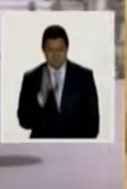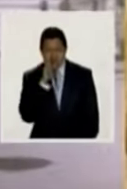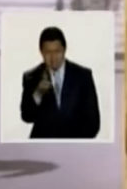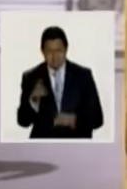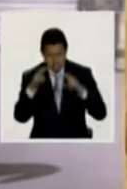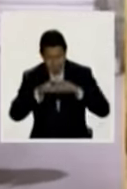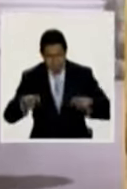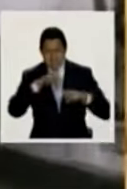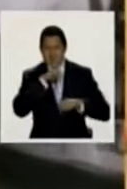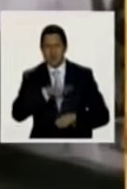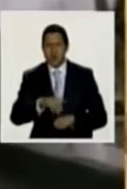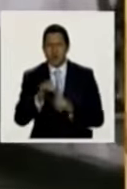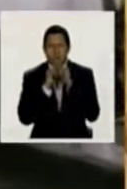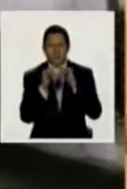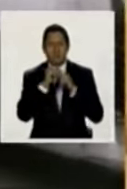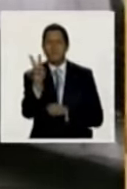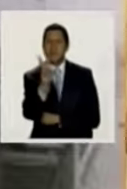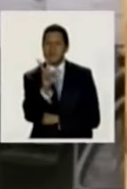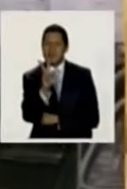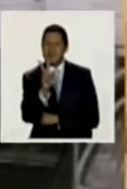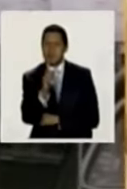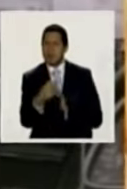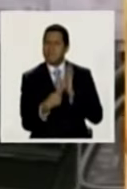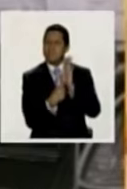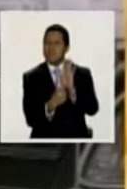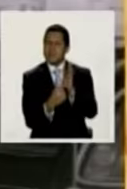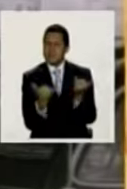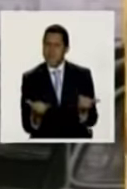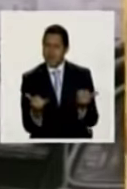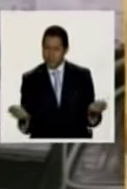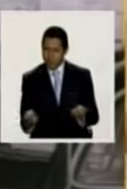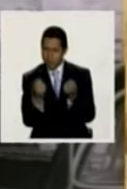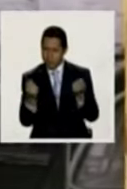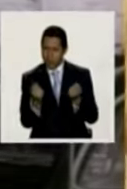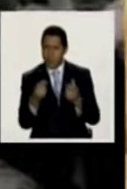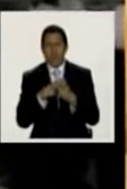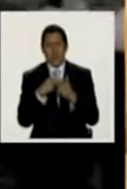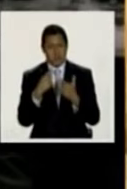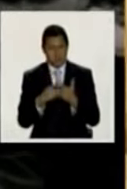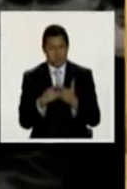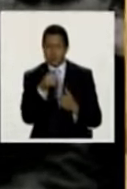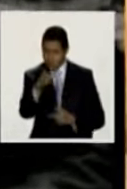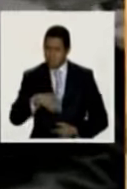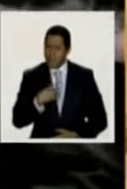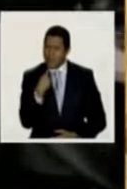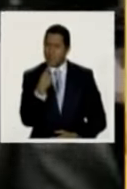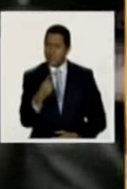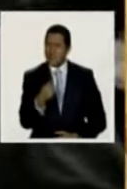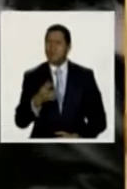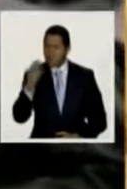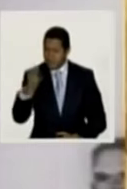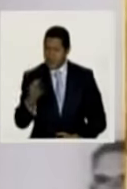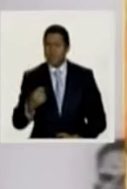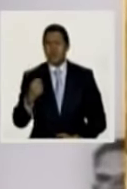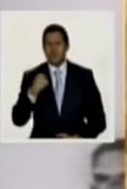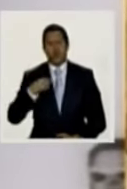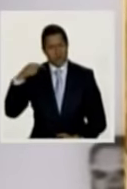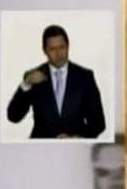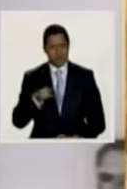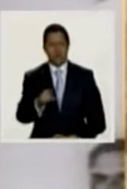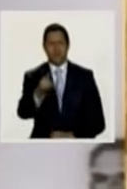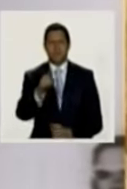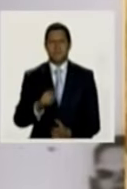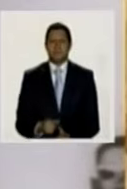Seguiremos indagando en la historia noticiosa del país para presentarla en este programa. De esta manera, usted podrá decir con certeza,